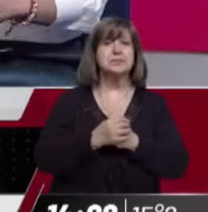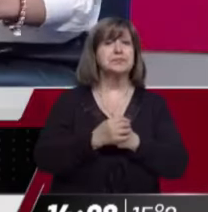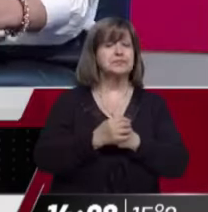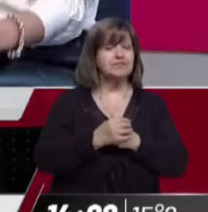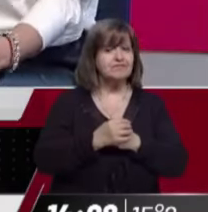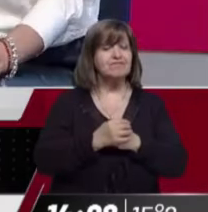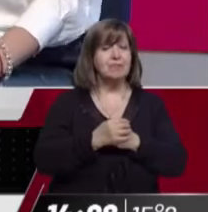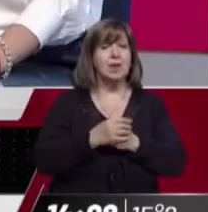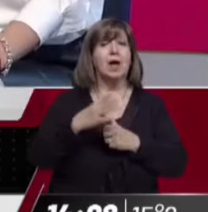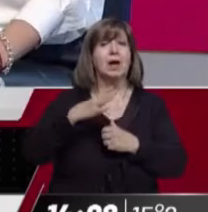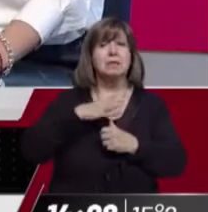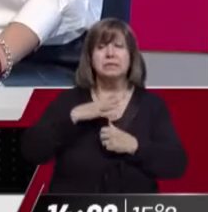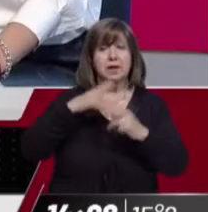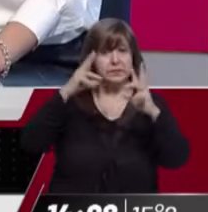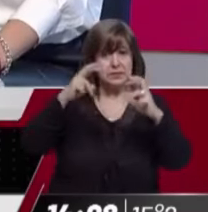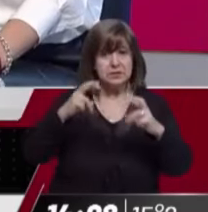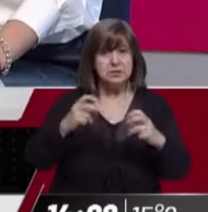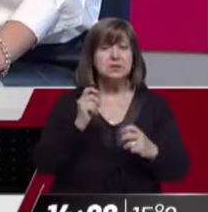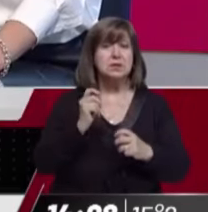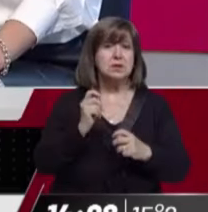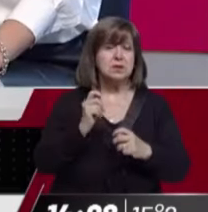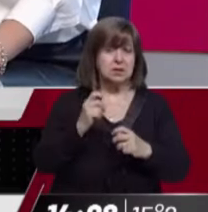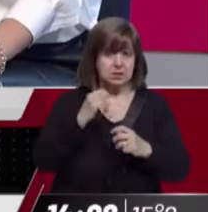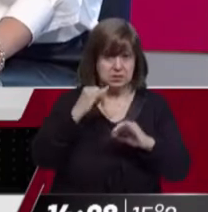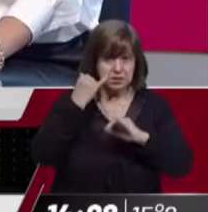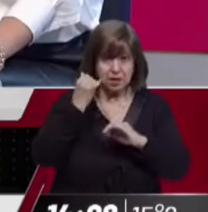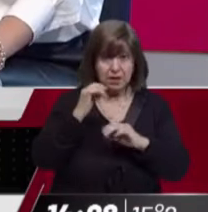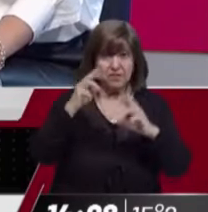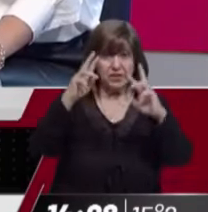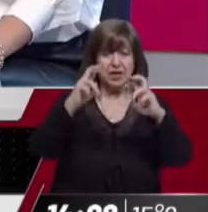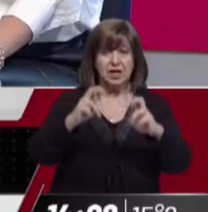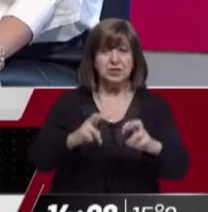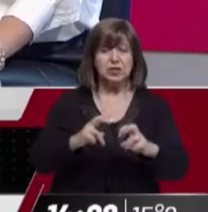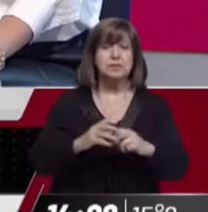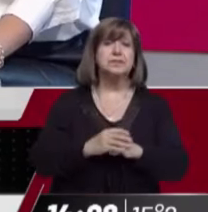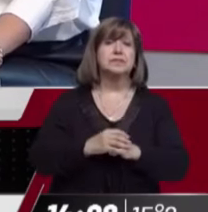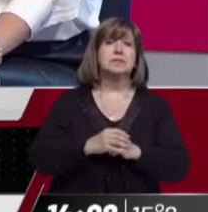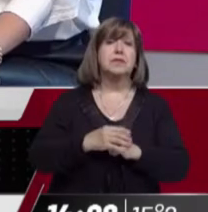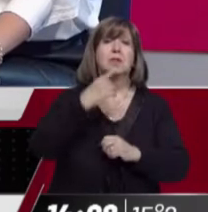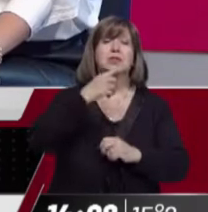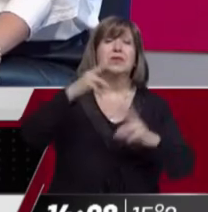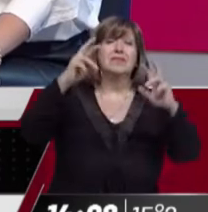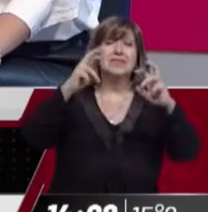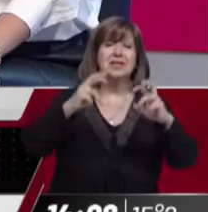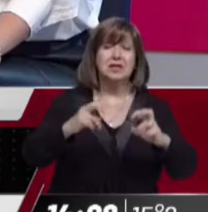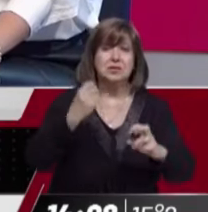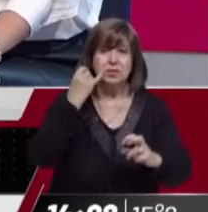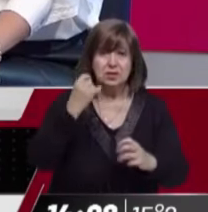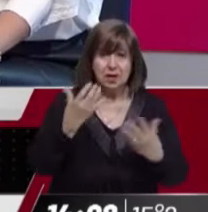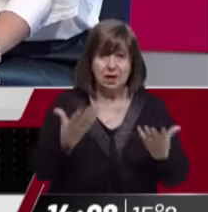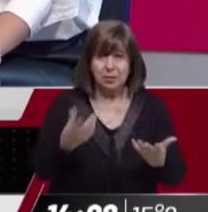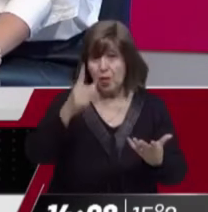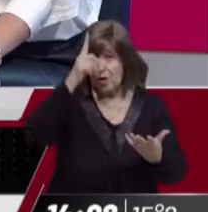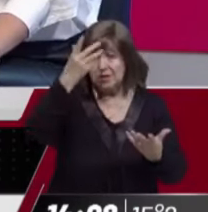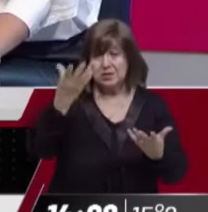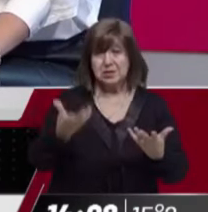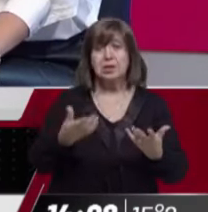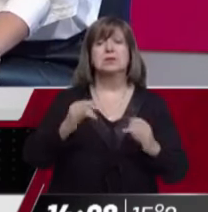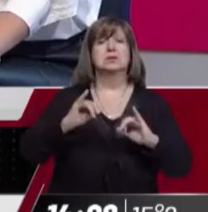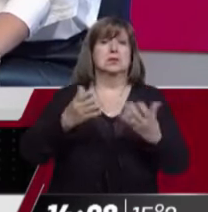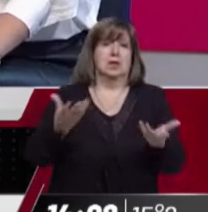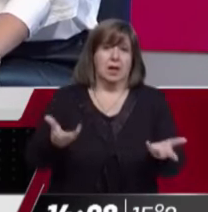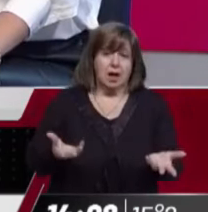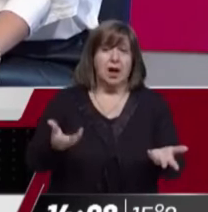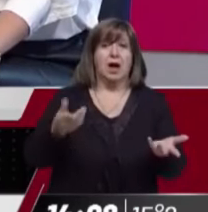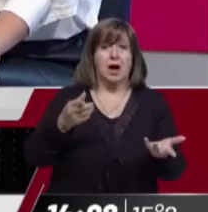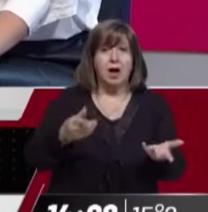¿Hay una investigación en marcha, Oscar? ¿Cómo, Sergio? ¿Hay una investigación en marcha? Exacto,